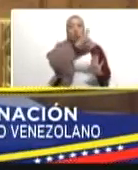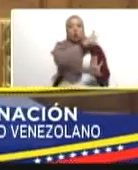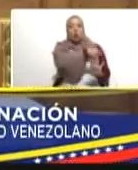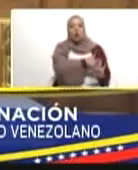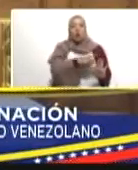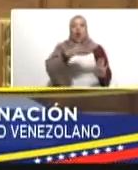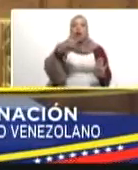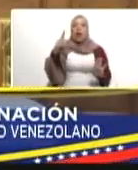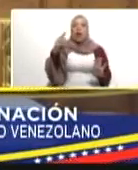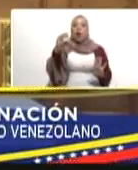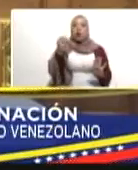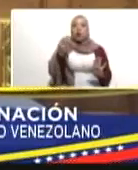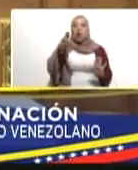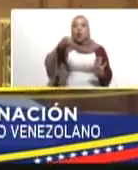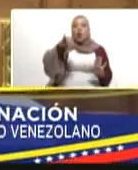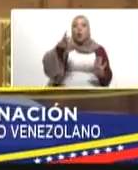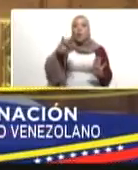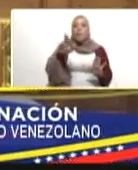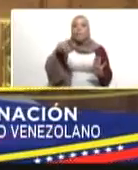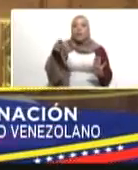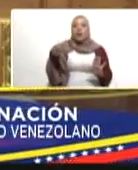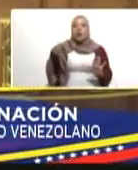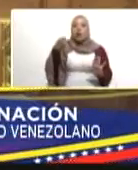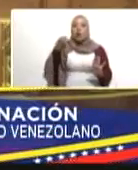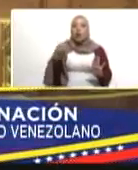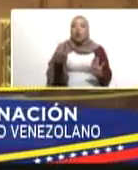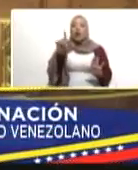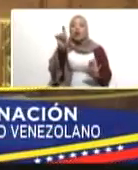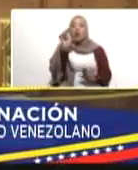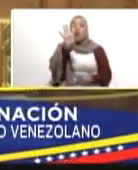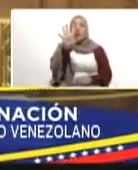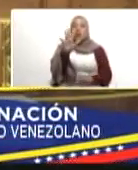Antonio sifonte con 5600